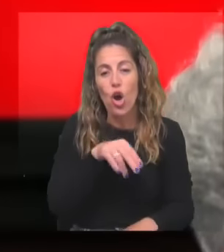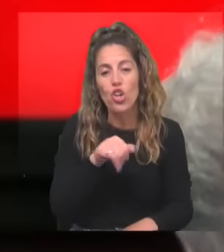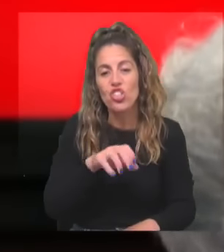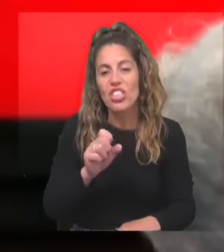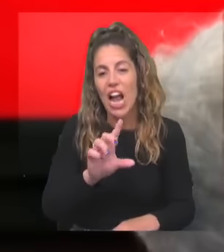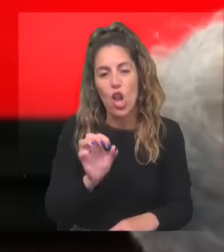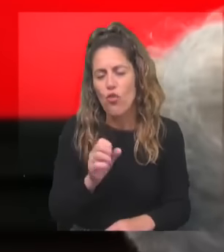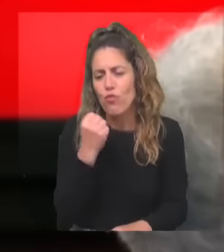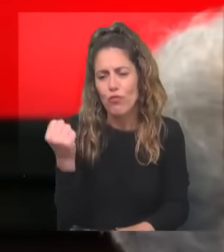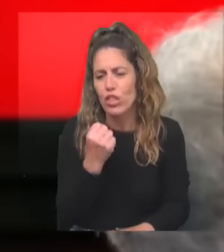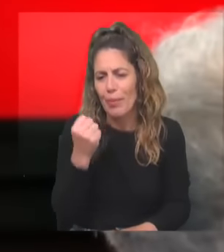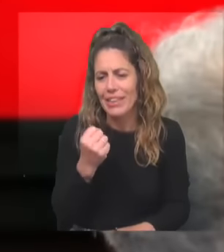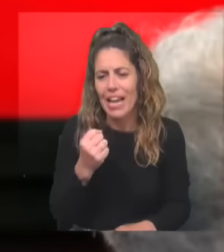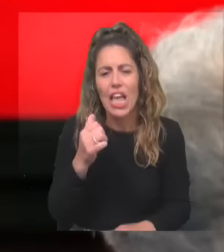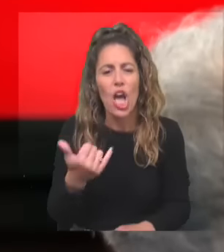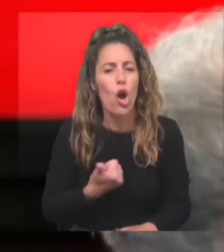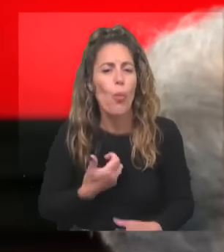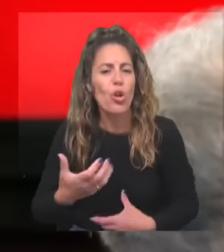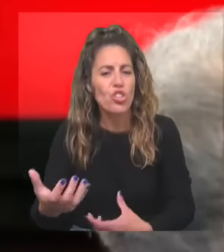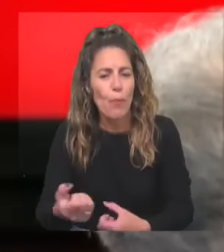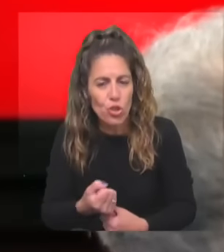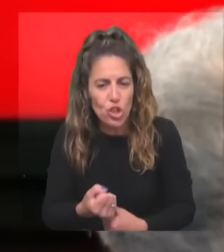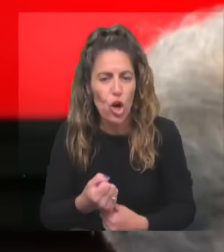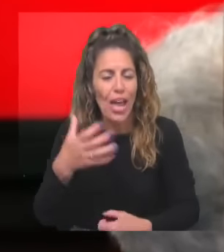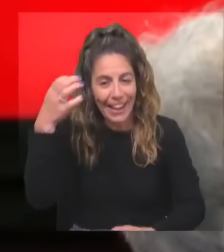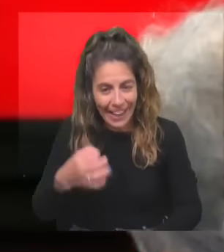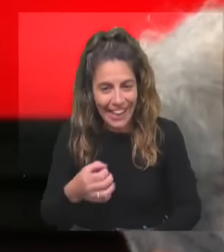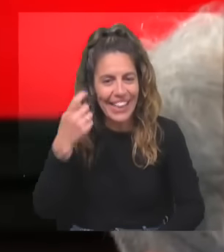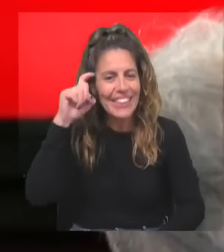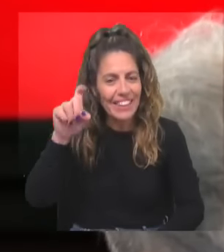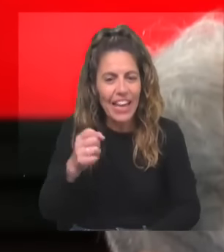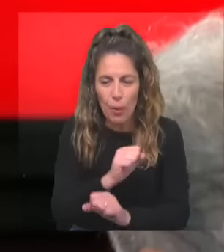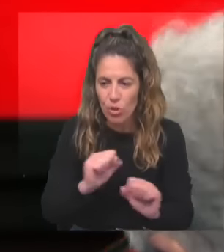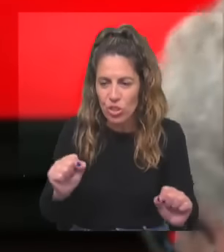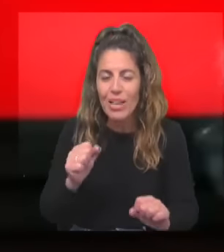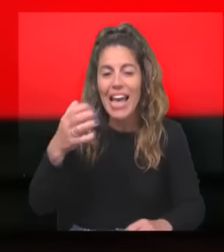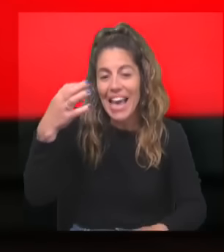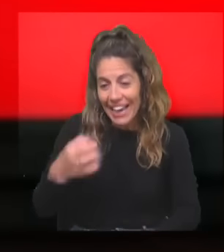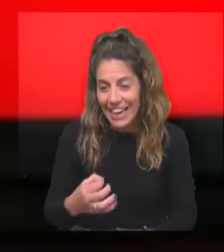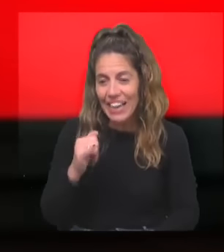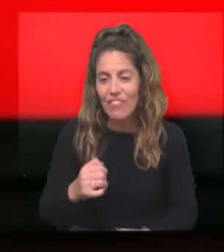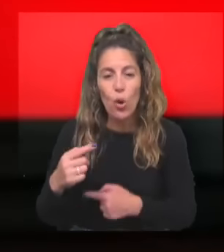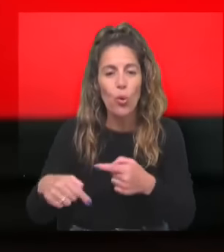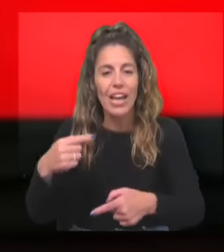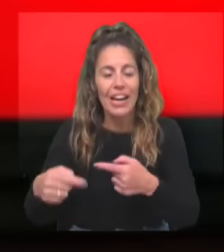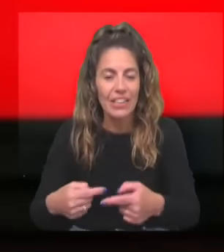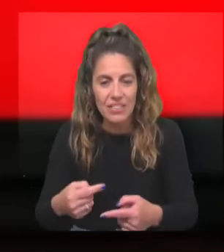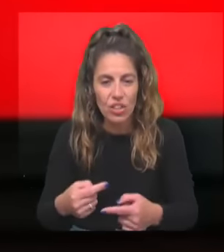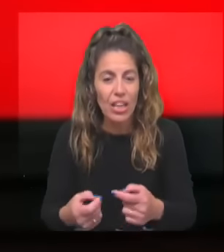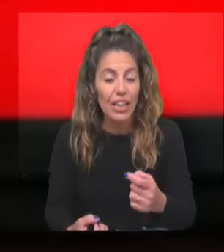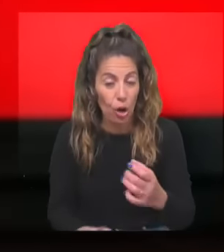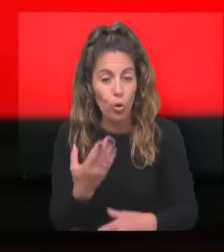apoyó en creer en esta idea, en creer que era posible, en creer que había una generación que a caballo de nuevas